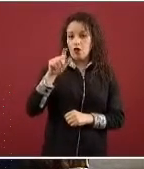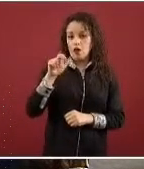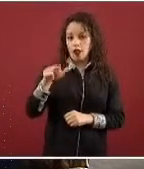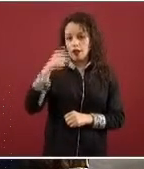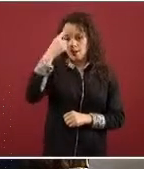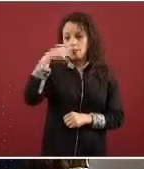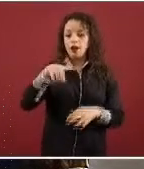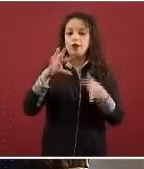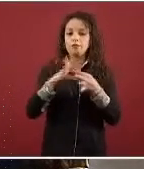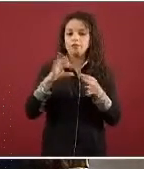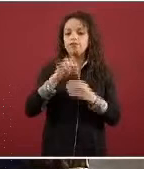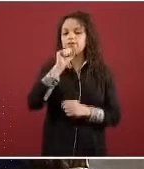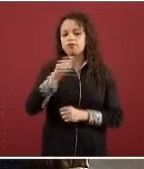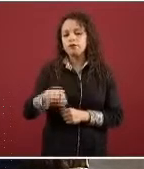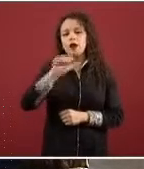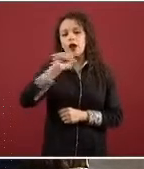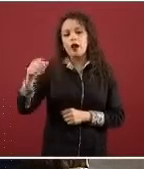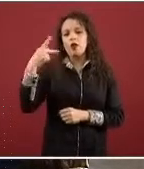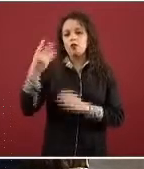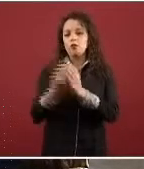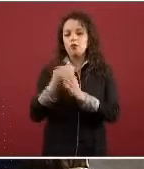SEDENA. Por favor.